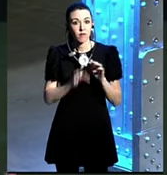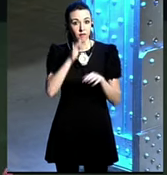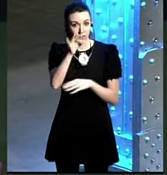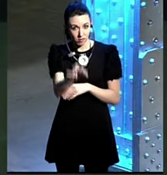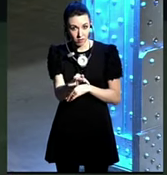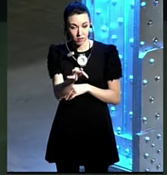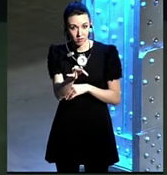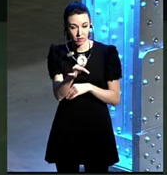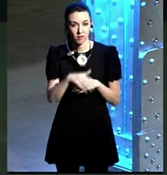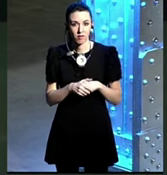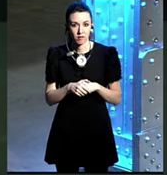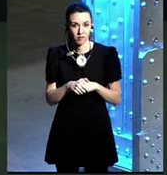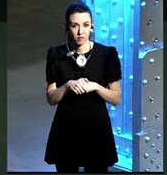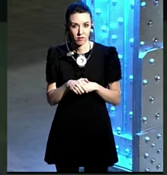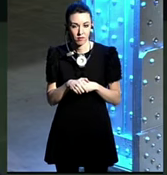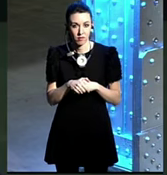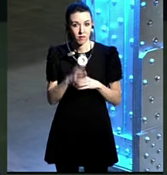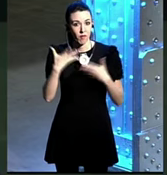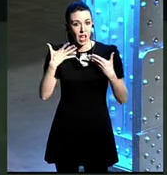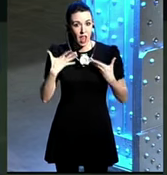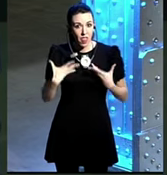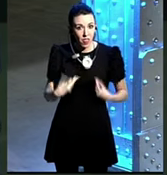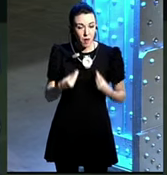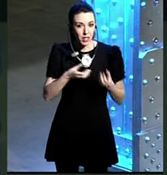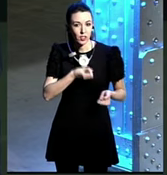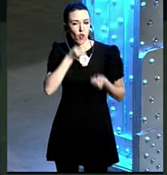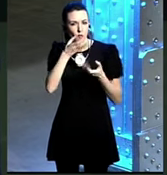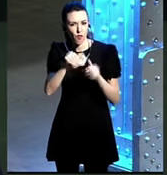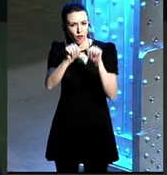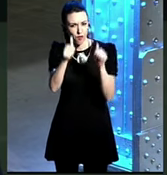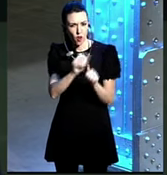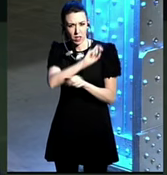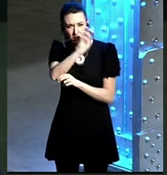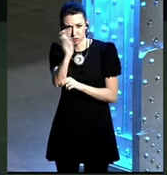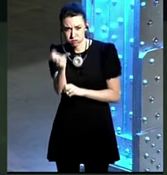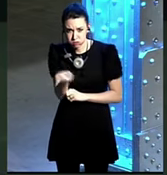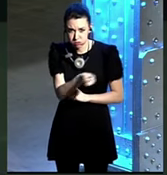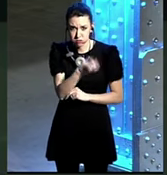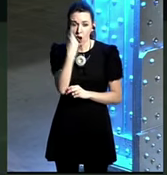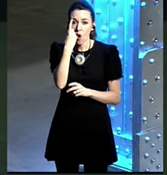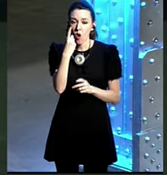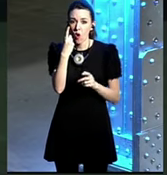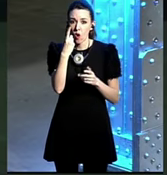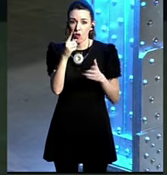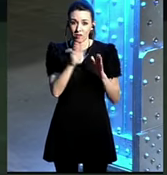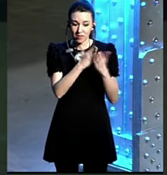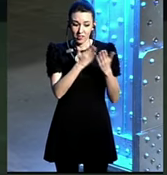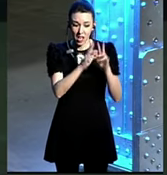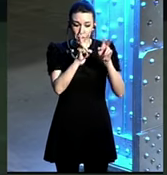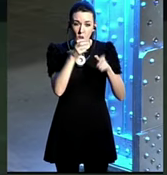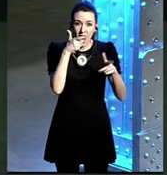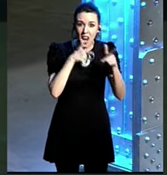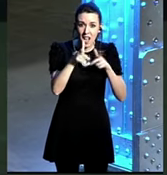Además, la depresión se puede manifestar de muchas maneras. Un capítulo de Lejos del